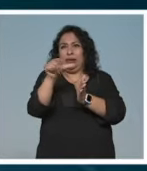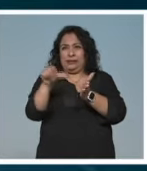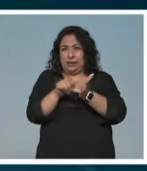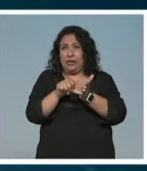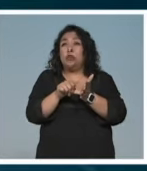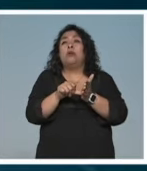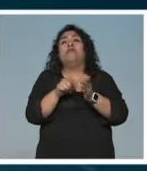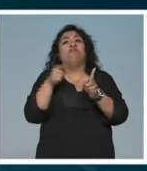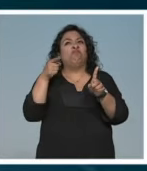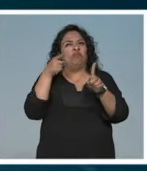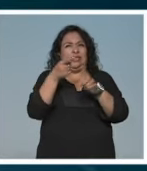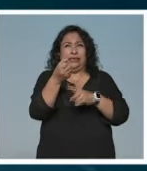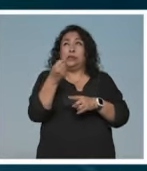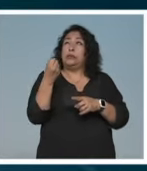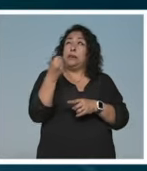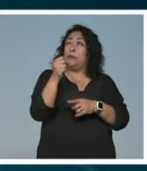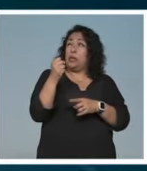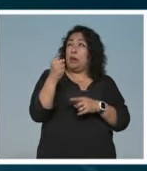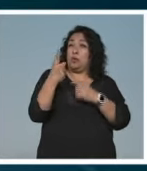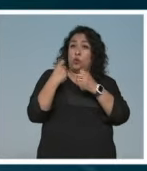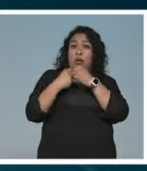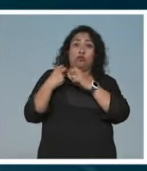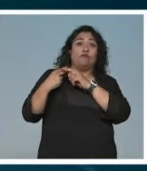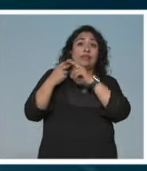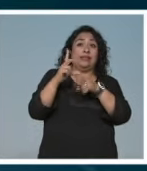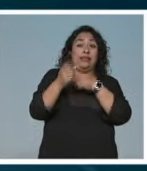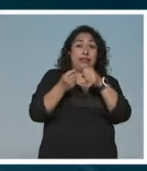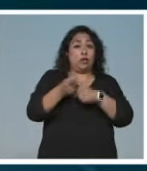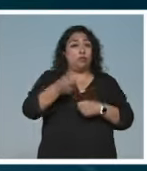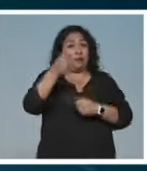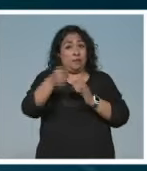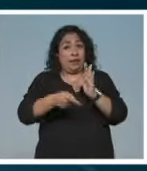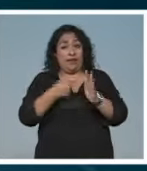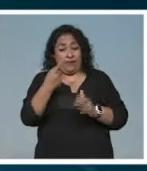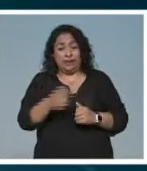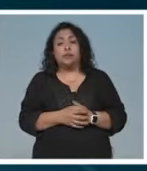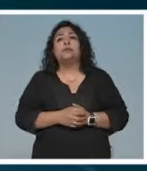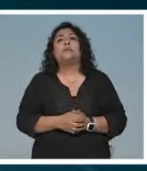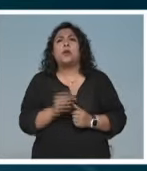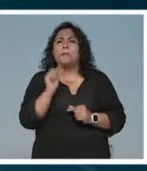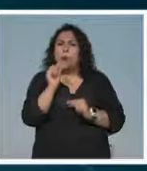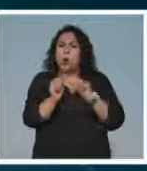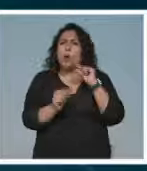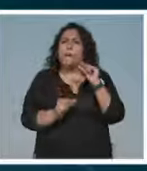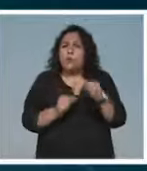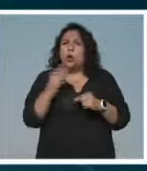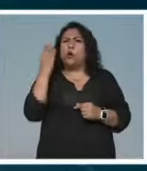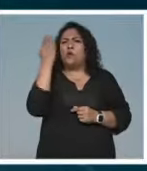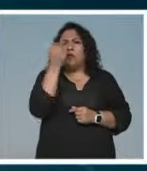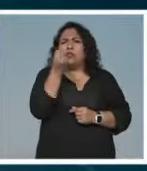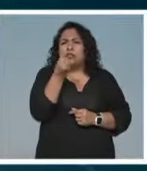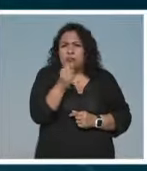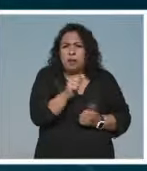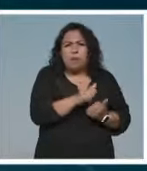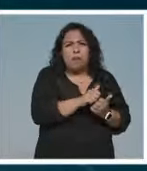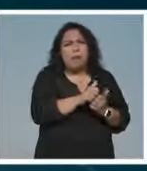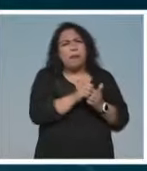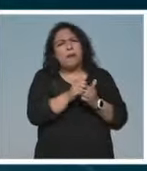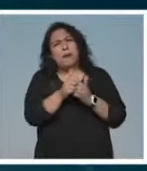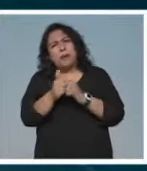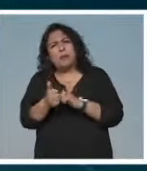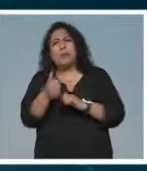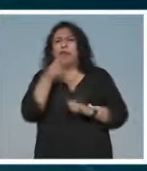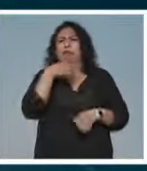cumplió, digamos que en septiembre del año pasado, pues 30 años de su primera edición. Y poco a poco se convirtió Fotoseptiembre en